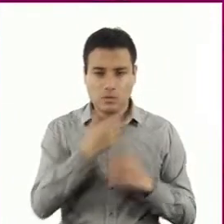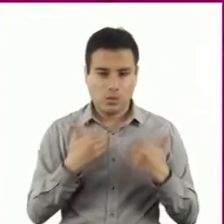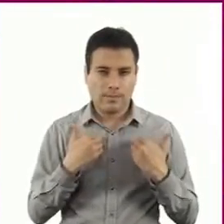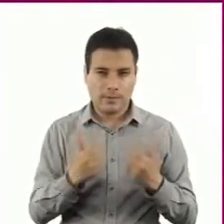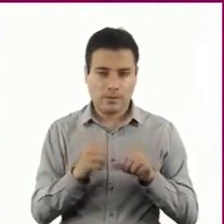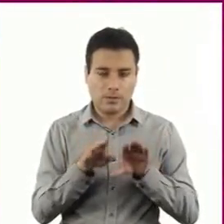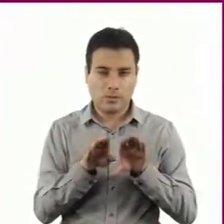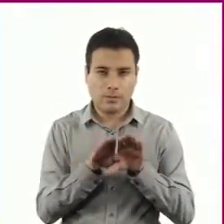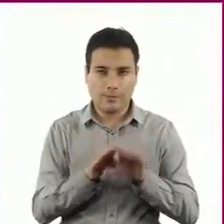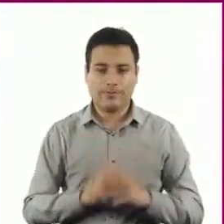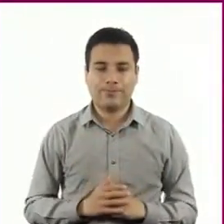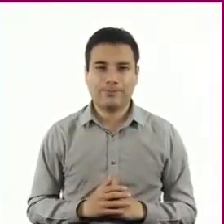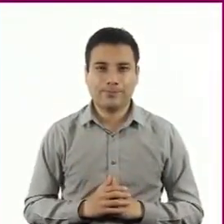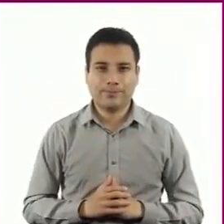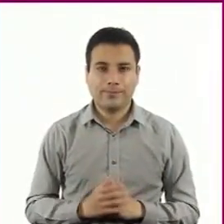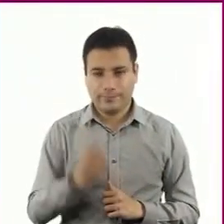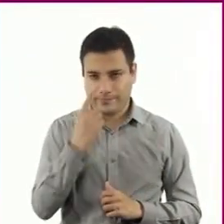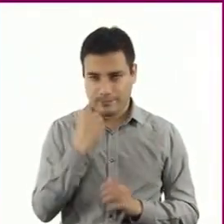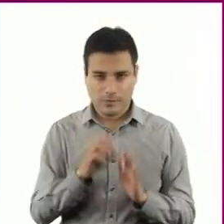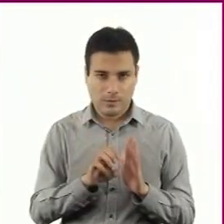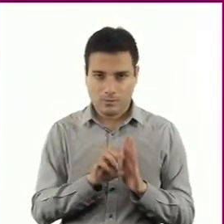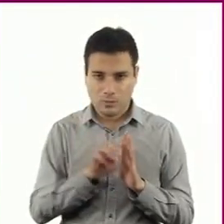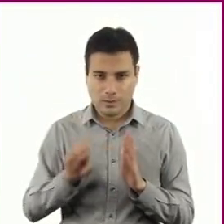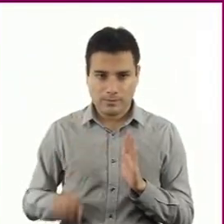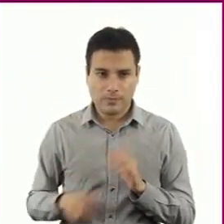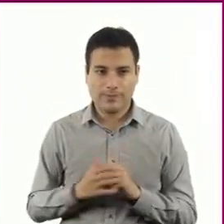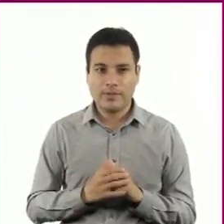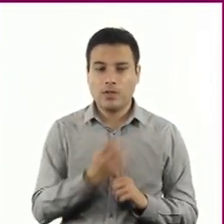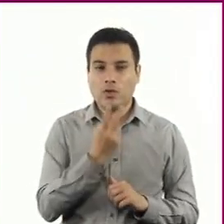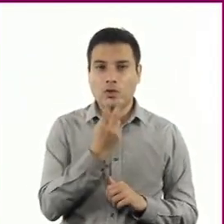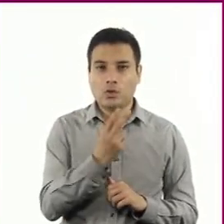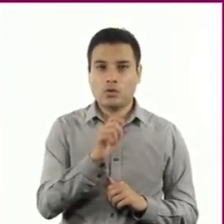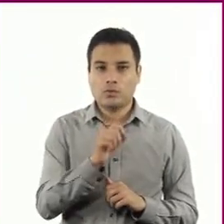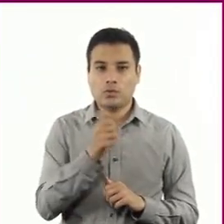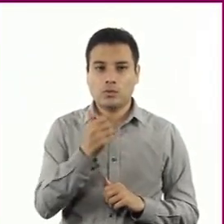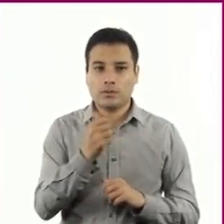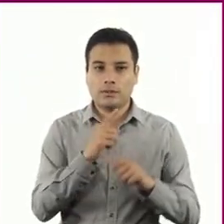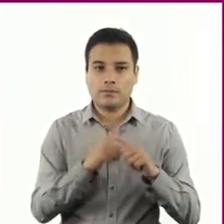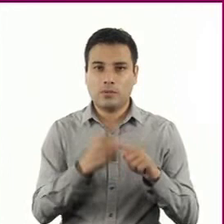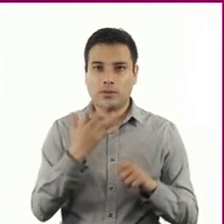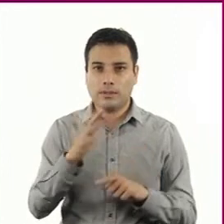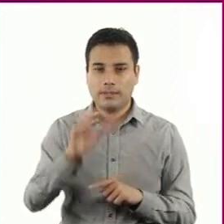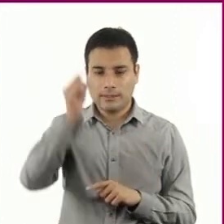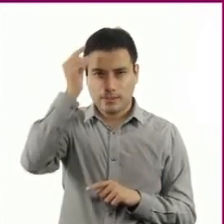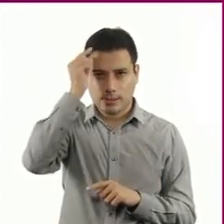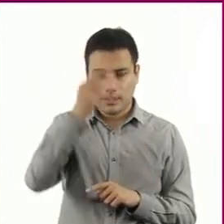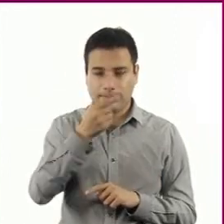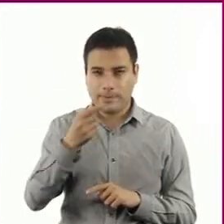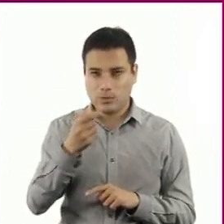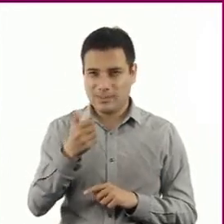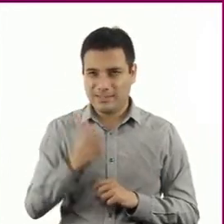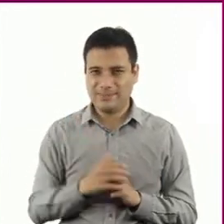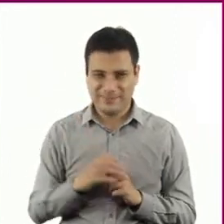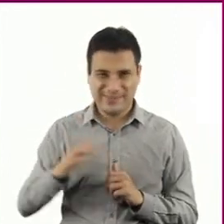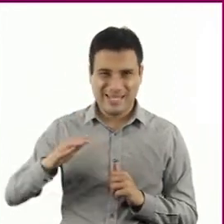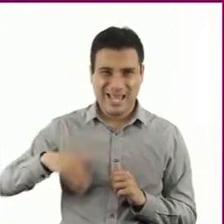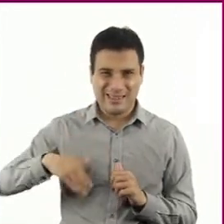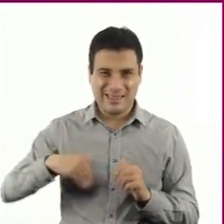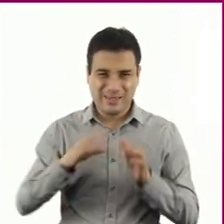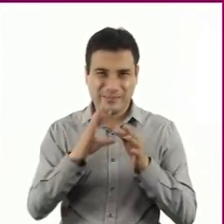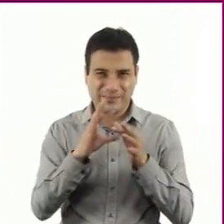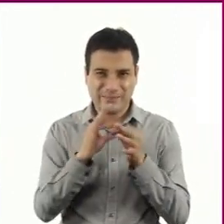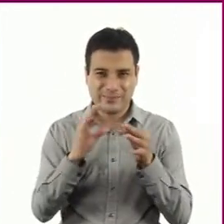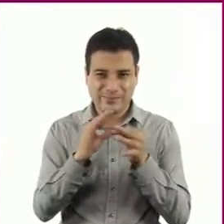anterior. Por ejemplo, 2.6 por 10 a la sexta potencia negativa, siguiendo lo visto antes sobre